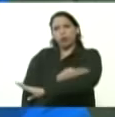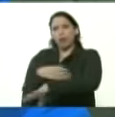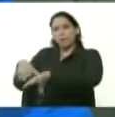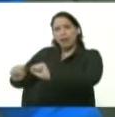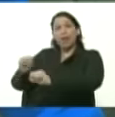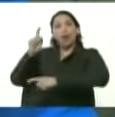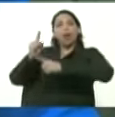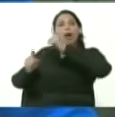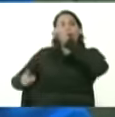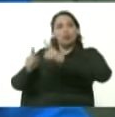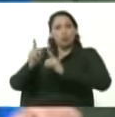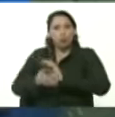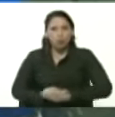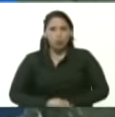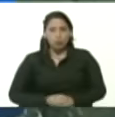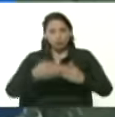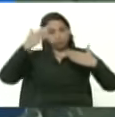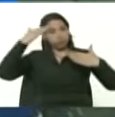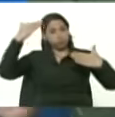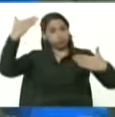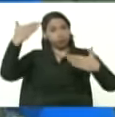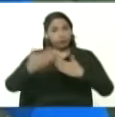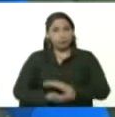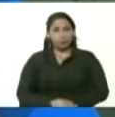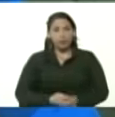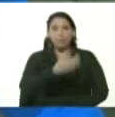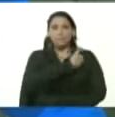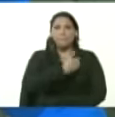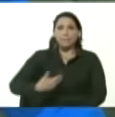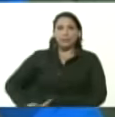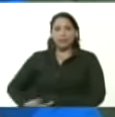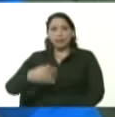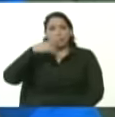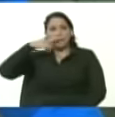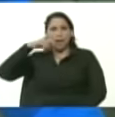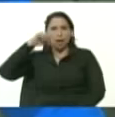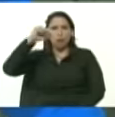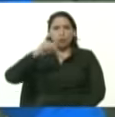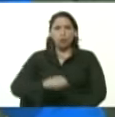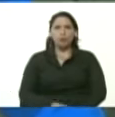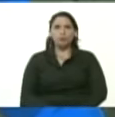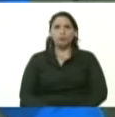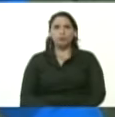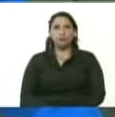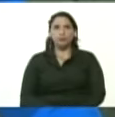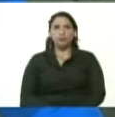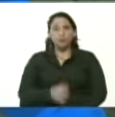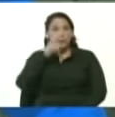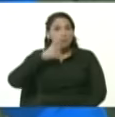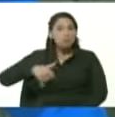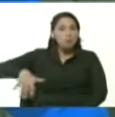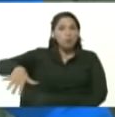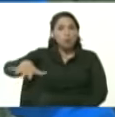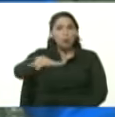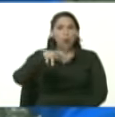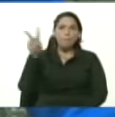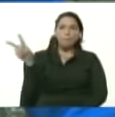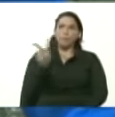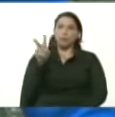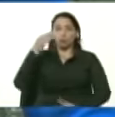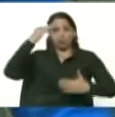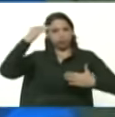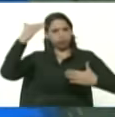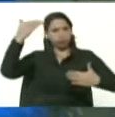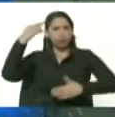alguno. Traigo el saludo del presidente Nicolás Maduro Moros y del pueblo venezolano. Es un